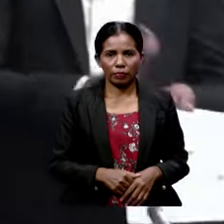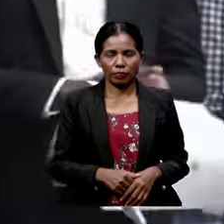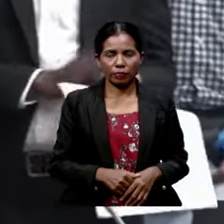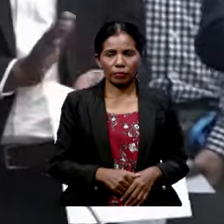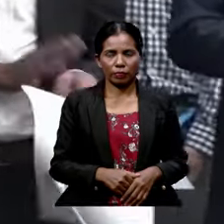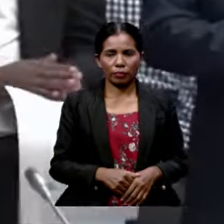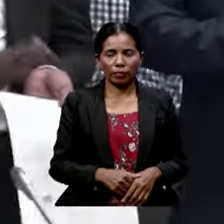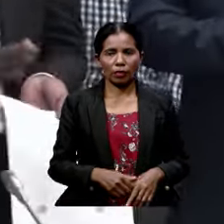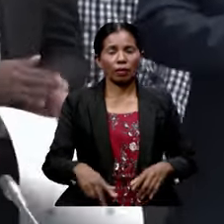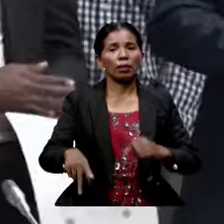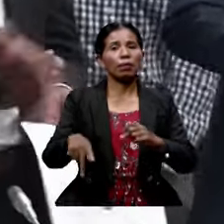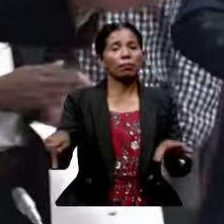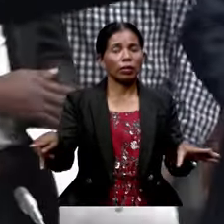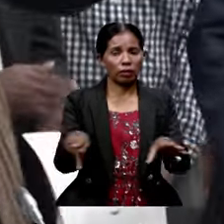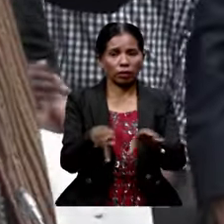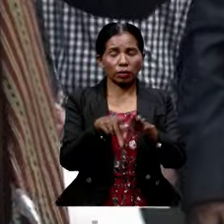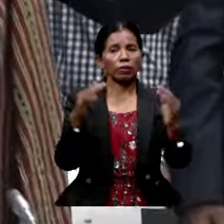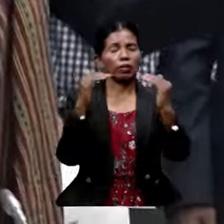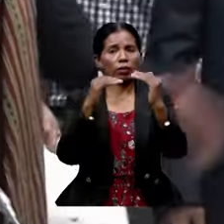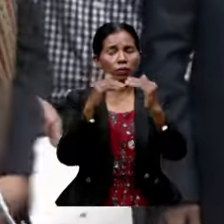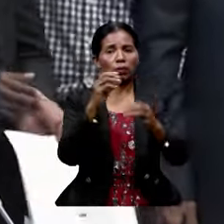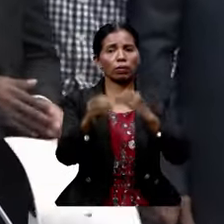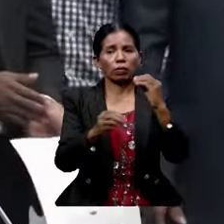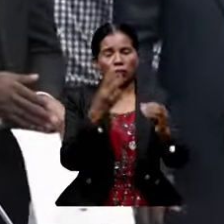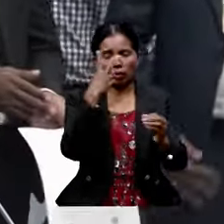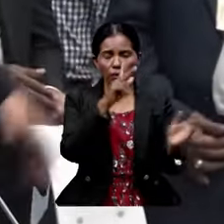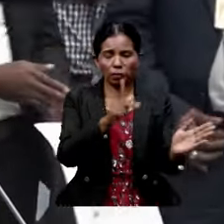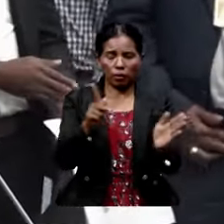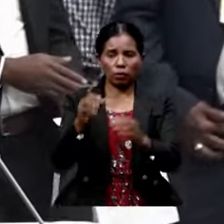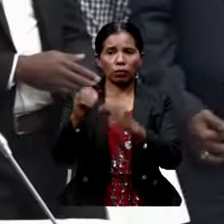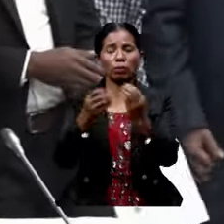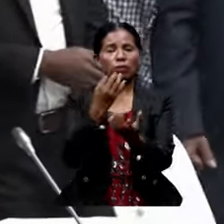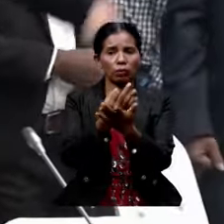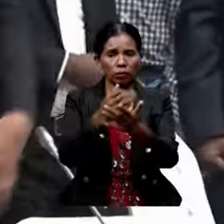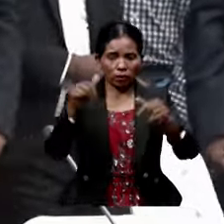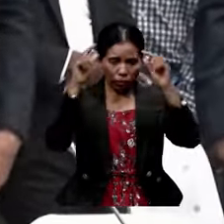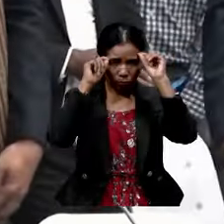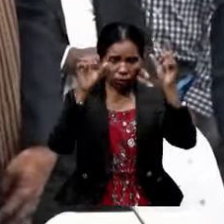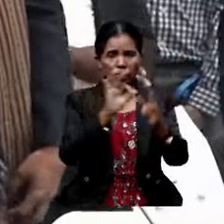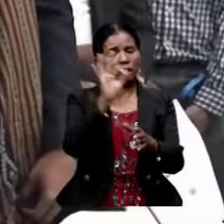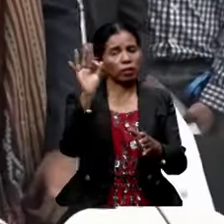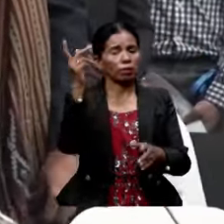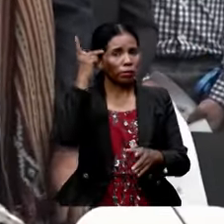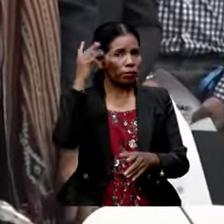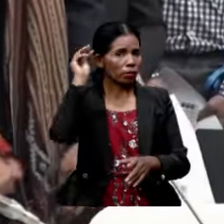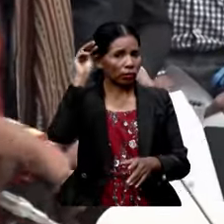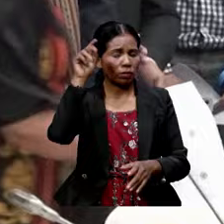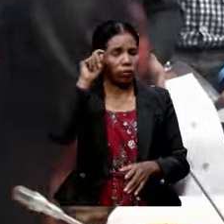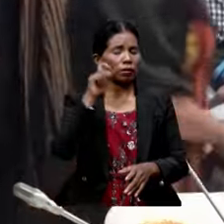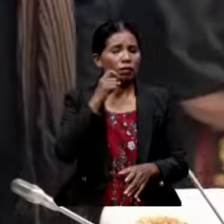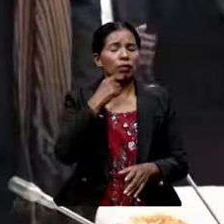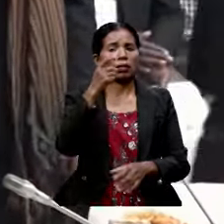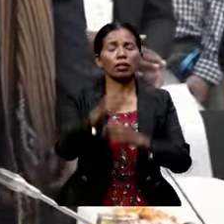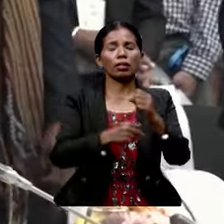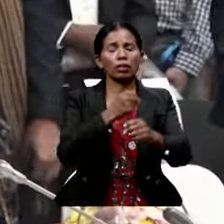Durante participa consulta pública sobre revisión plano sector financiero de Timor Leste se estané primer ministro Kairal Sanano Guzmán Hateten caratina